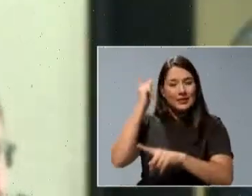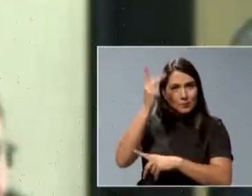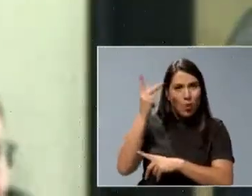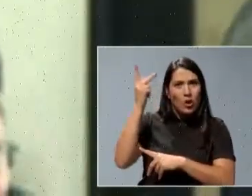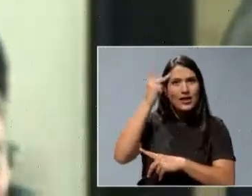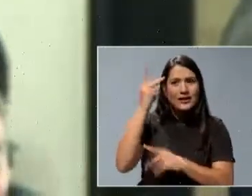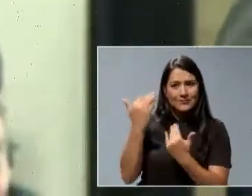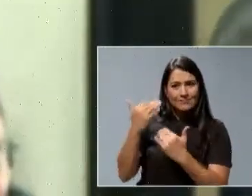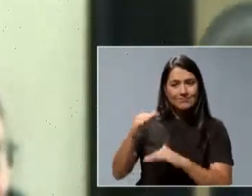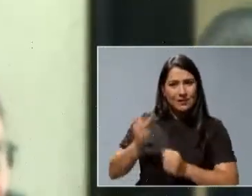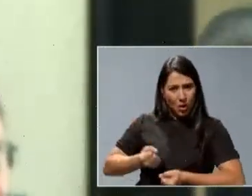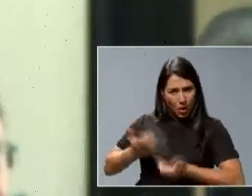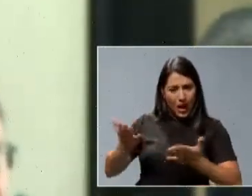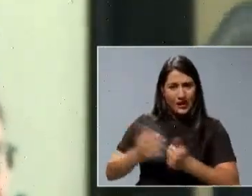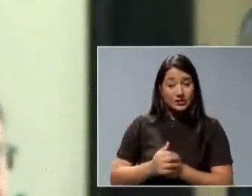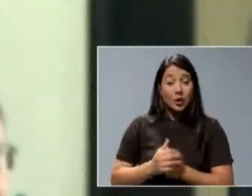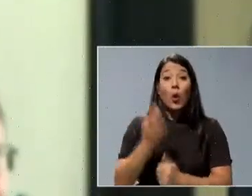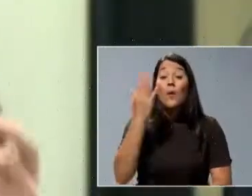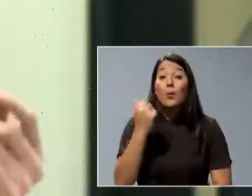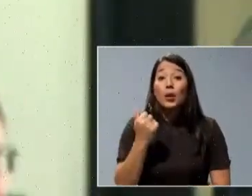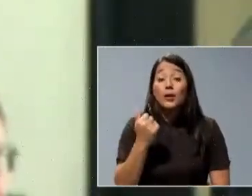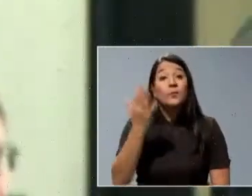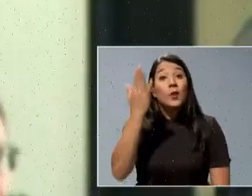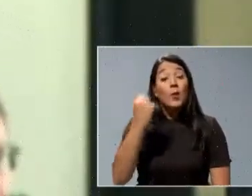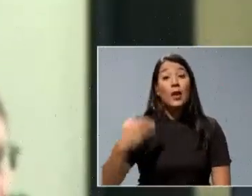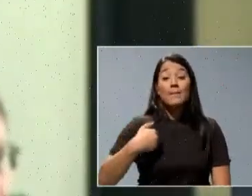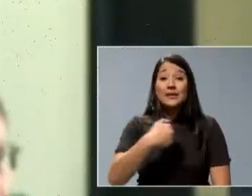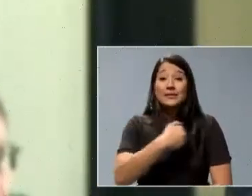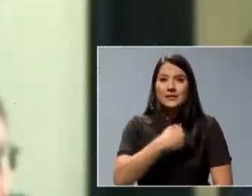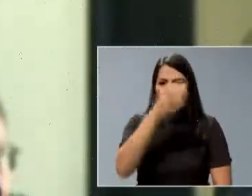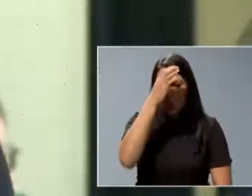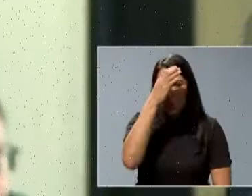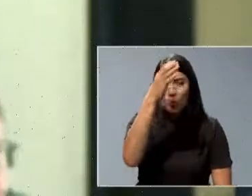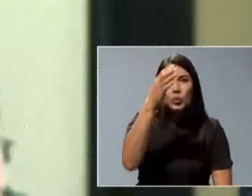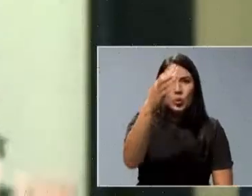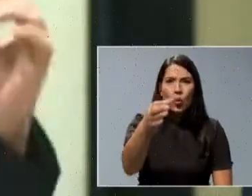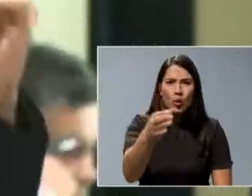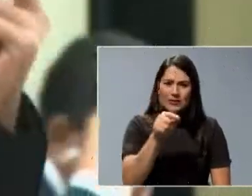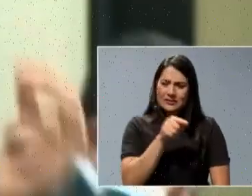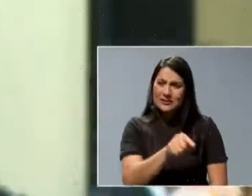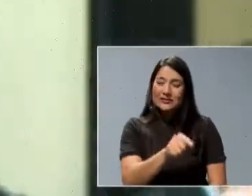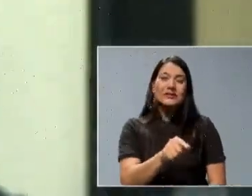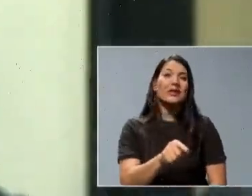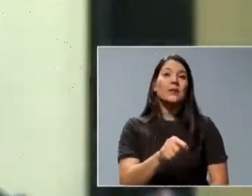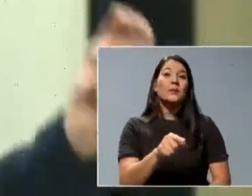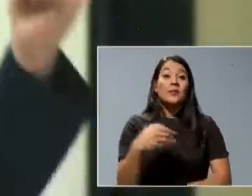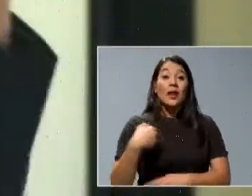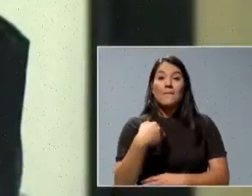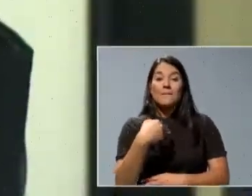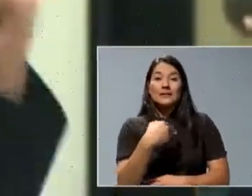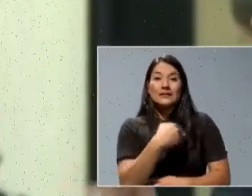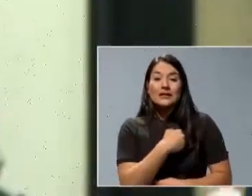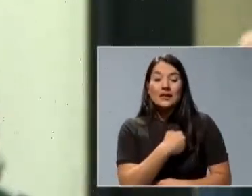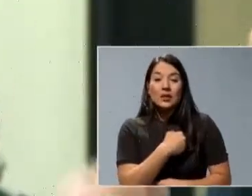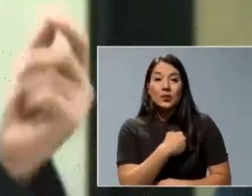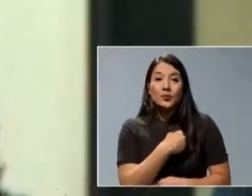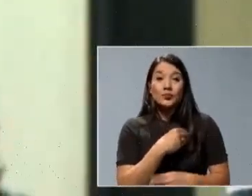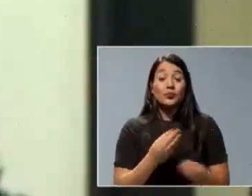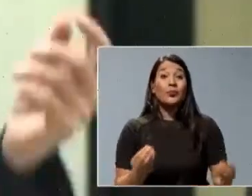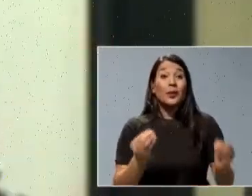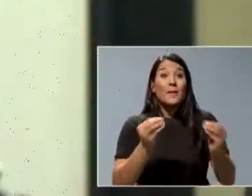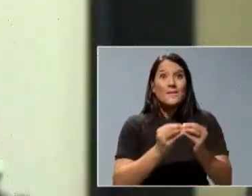los últimos gobiernos? Porque resulta que el Ministerio de Cultura es uno de los ministerios que